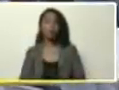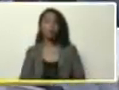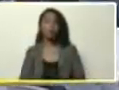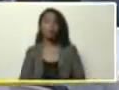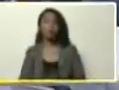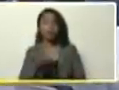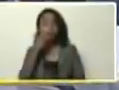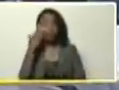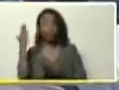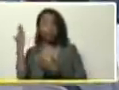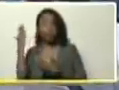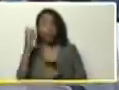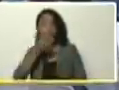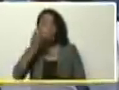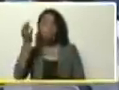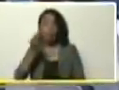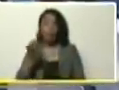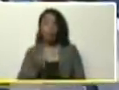Mira, de verdad,